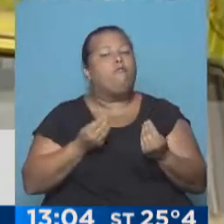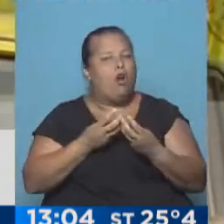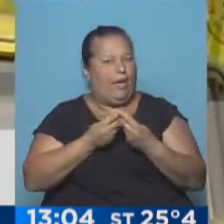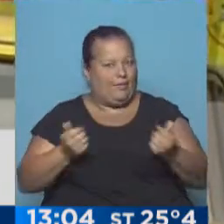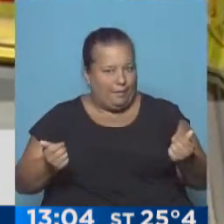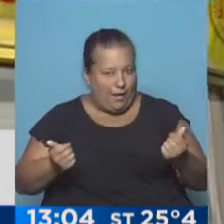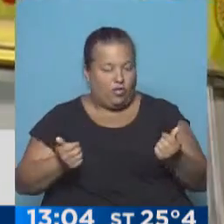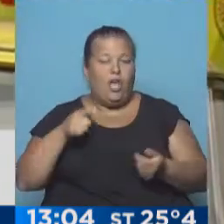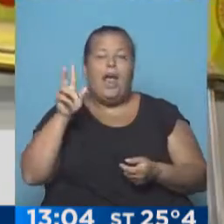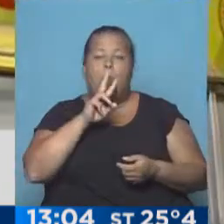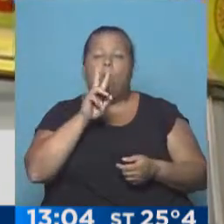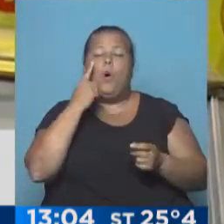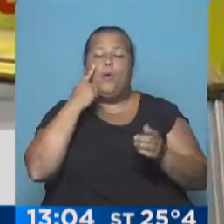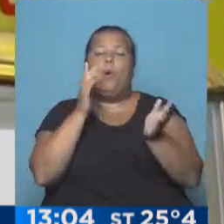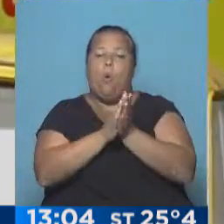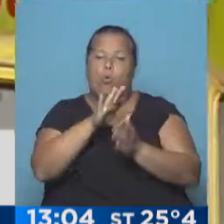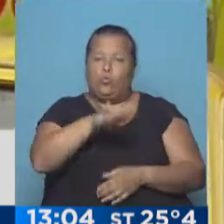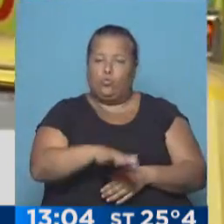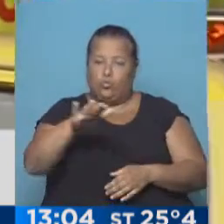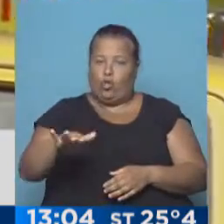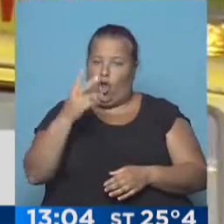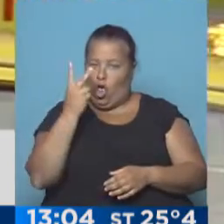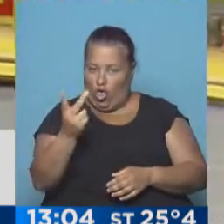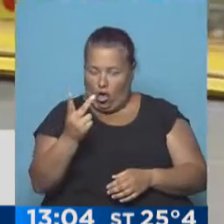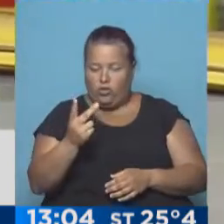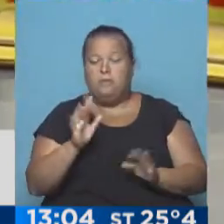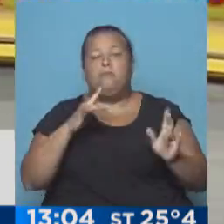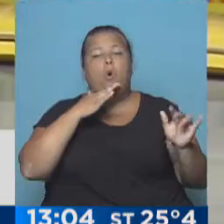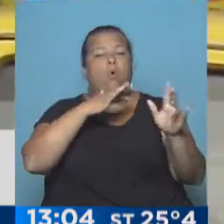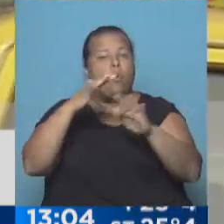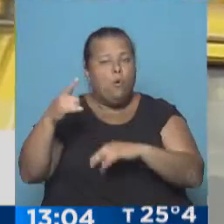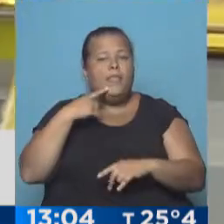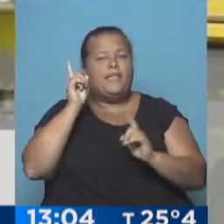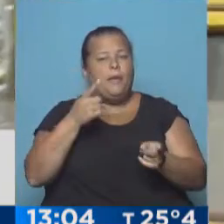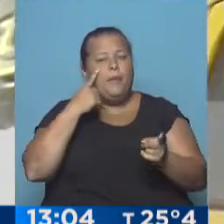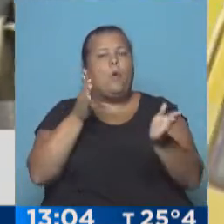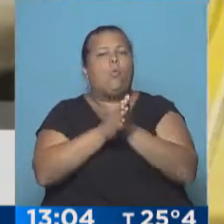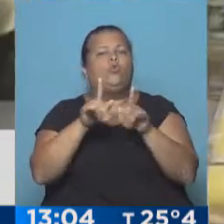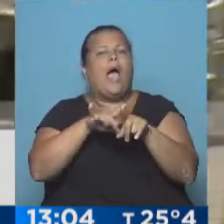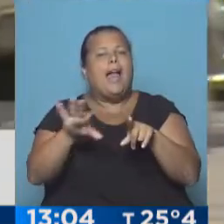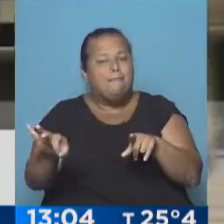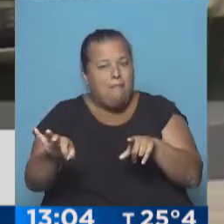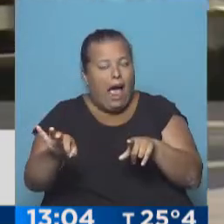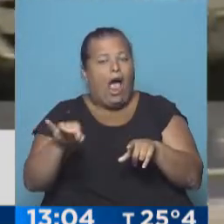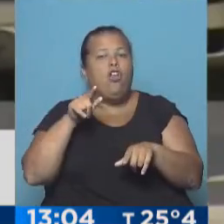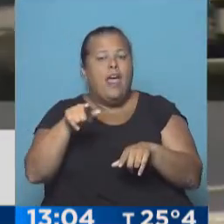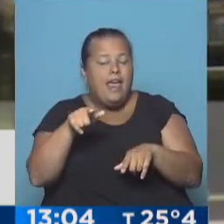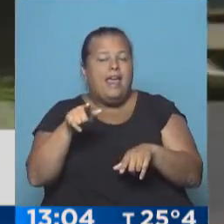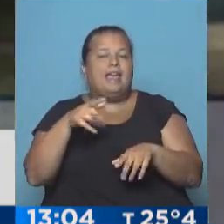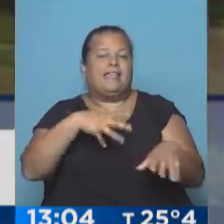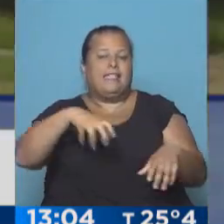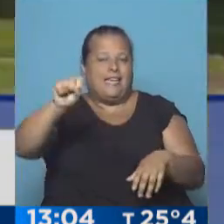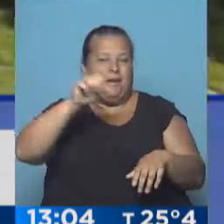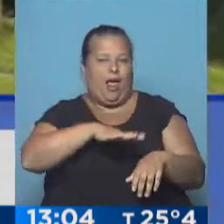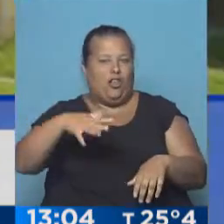desaparecida ella vivía con los dos chiquitos y según versiones también vivía con su hermano que es quien llevaba a los